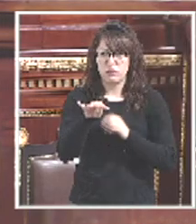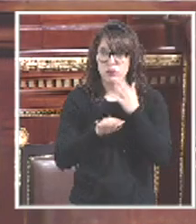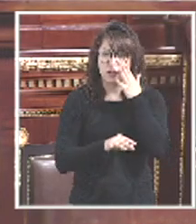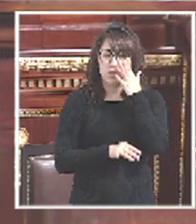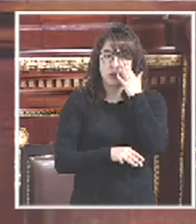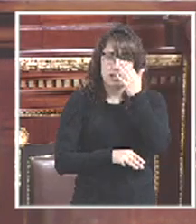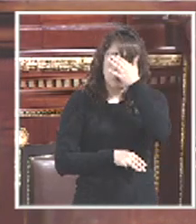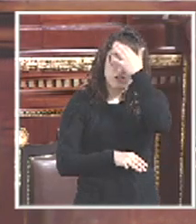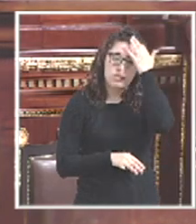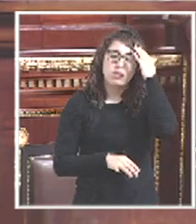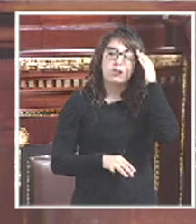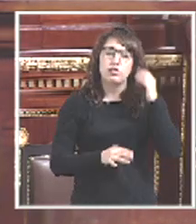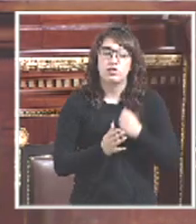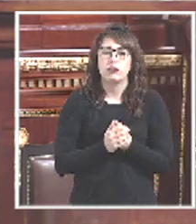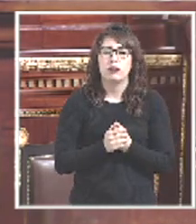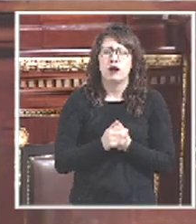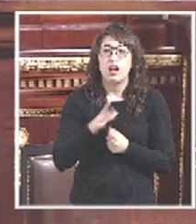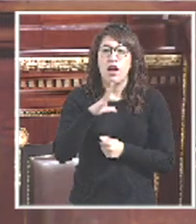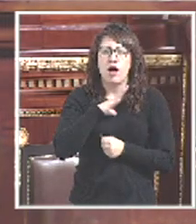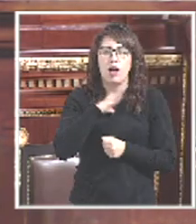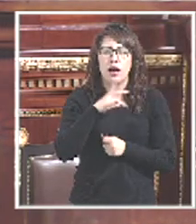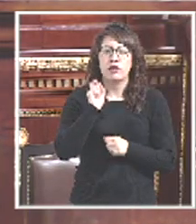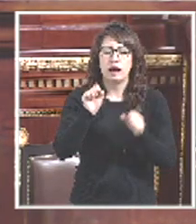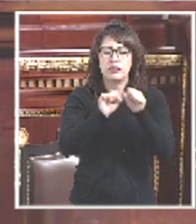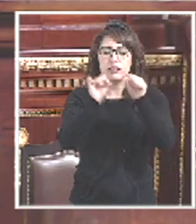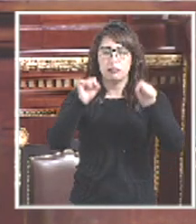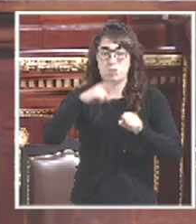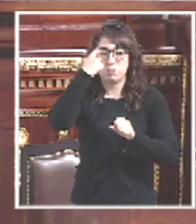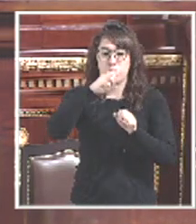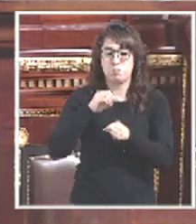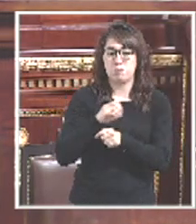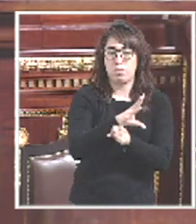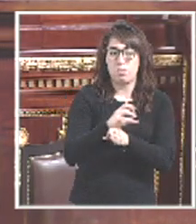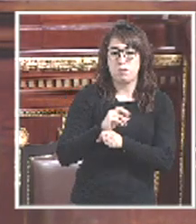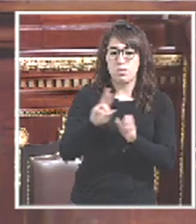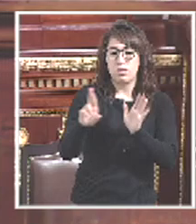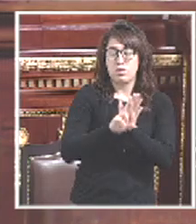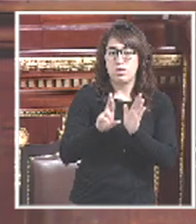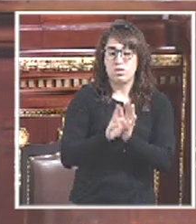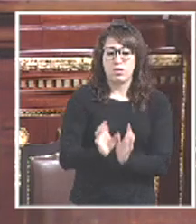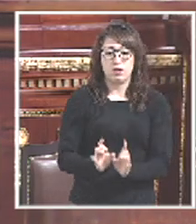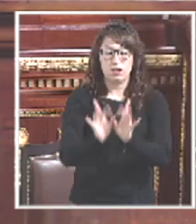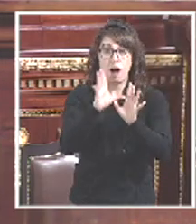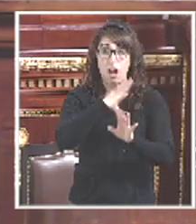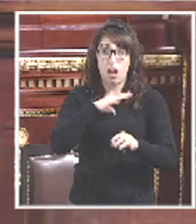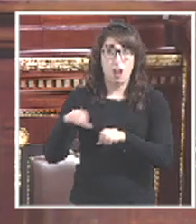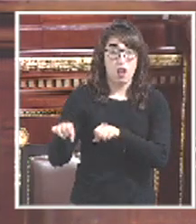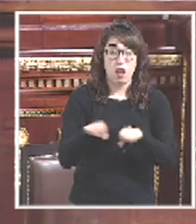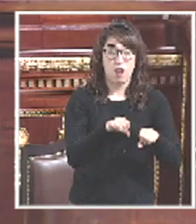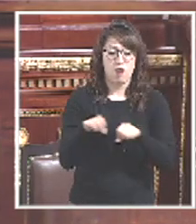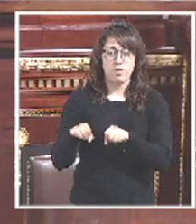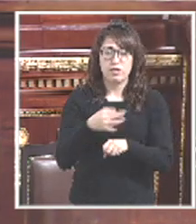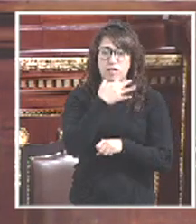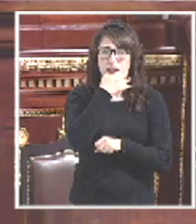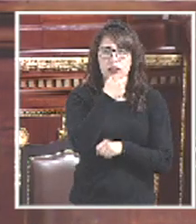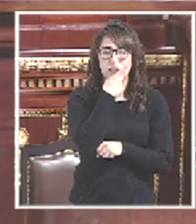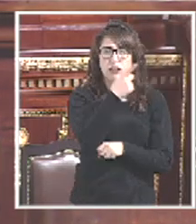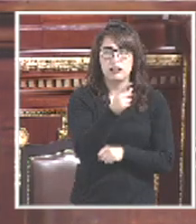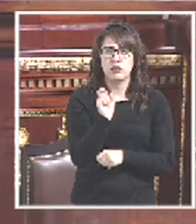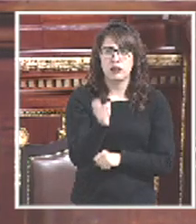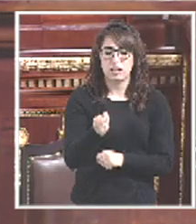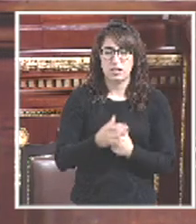el que se hace referencia al sistema de altavoces que son utilizados para alertamiento sísmico, enunciando lo siguiente: